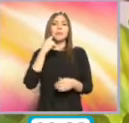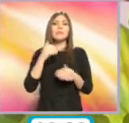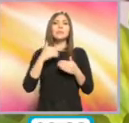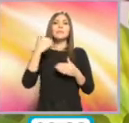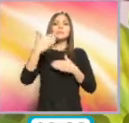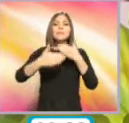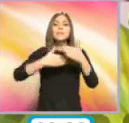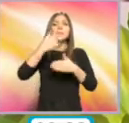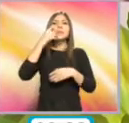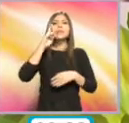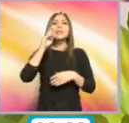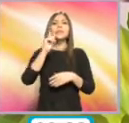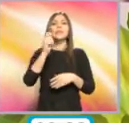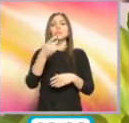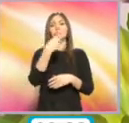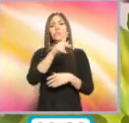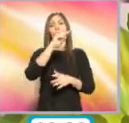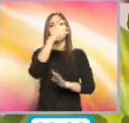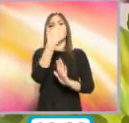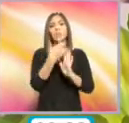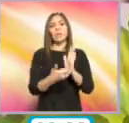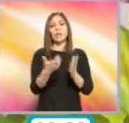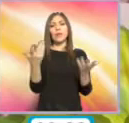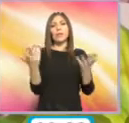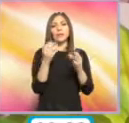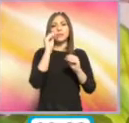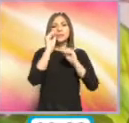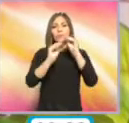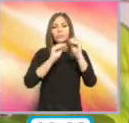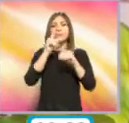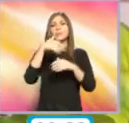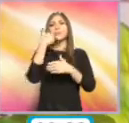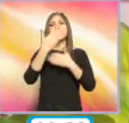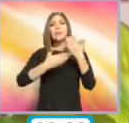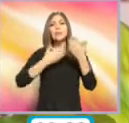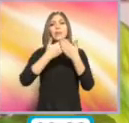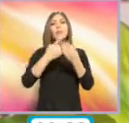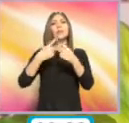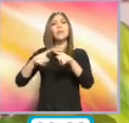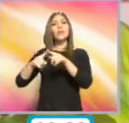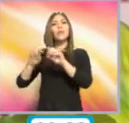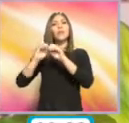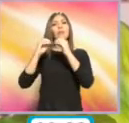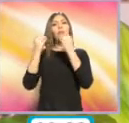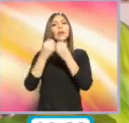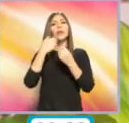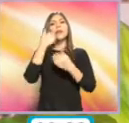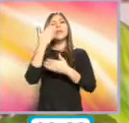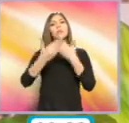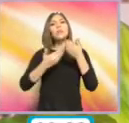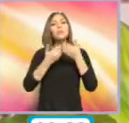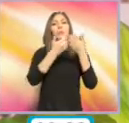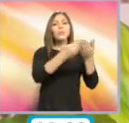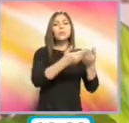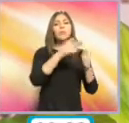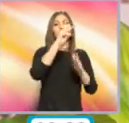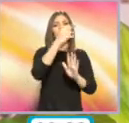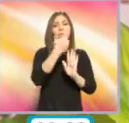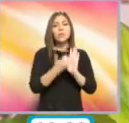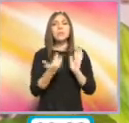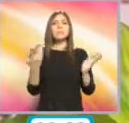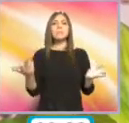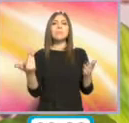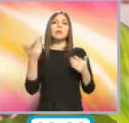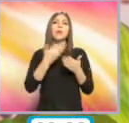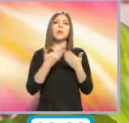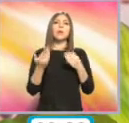forma parte de todos estos proyectos que han venido planteando organizaciones y que pensamos que día con día se